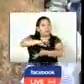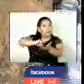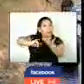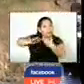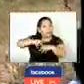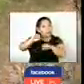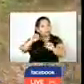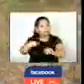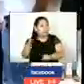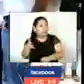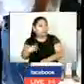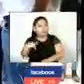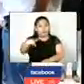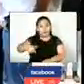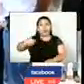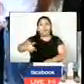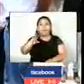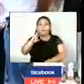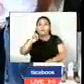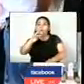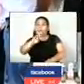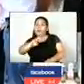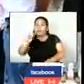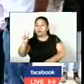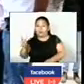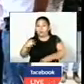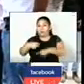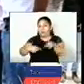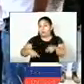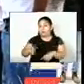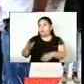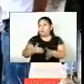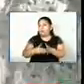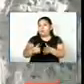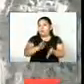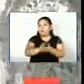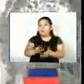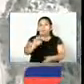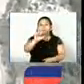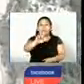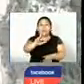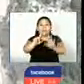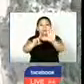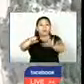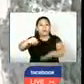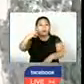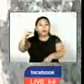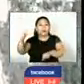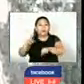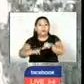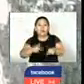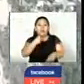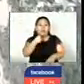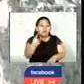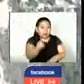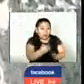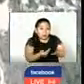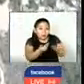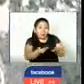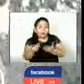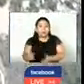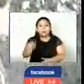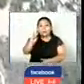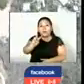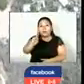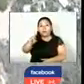ejecutará a mediados del 2022, con una inversión inicial de 36 millones de dólares y beneficiará a más de 21 mil